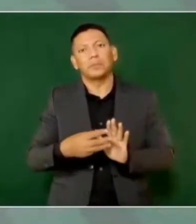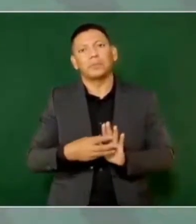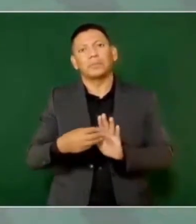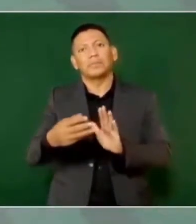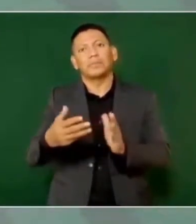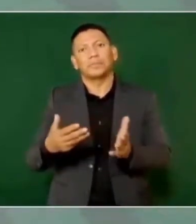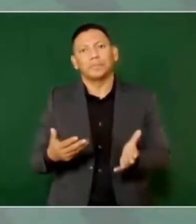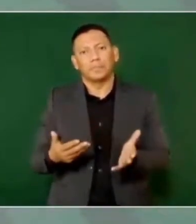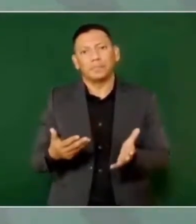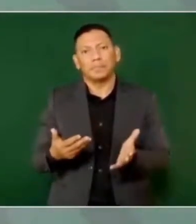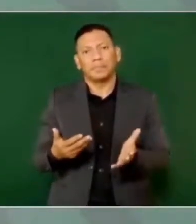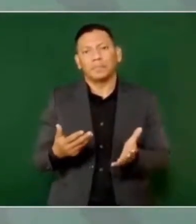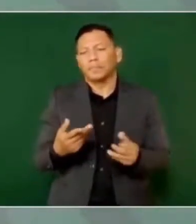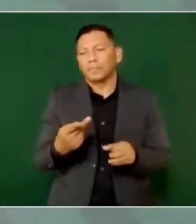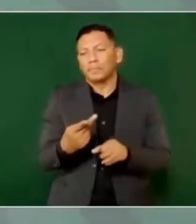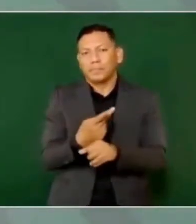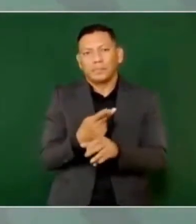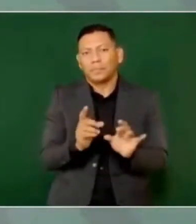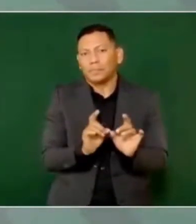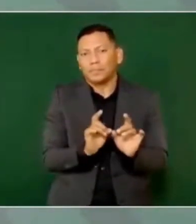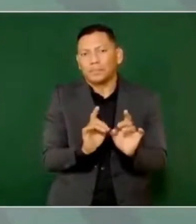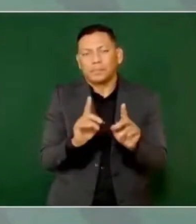Son circunstancias,